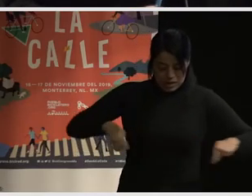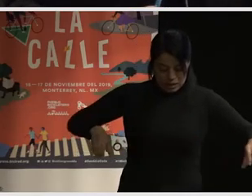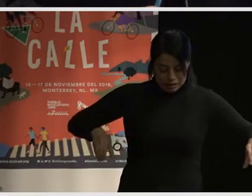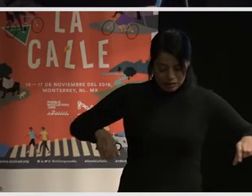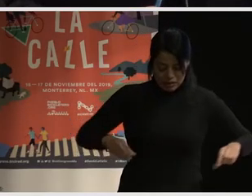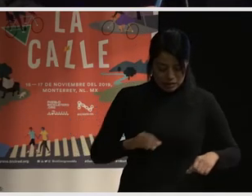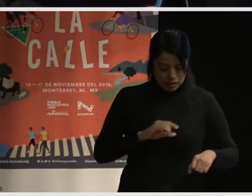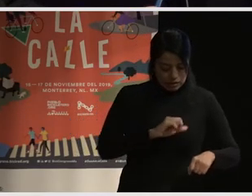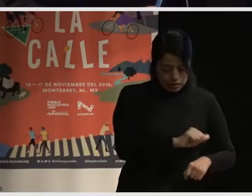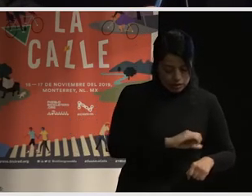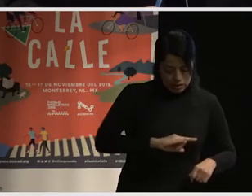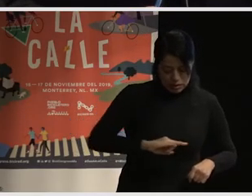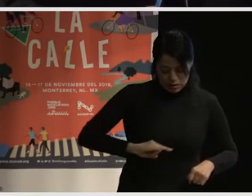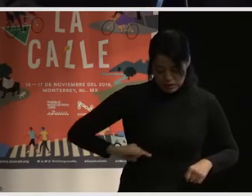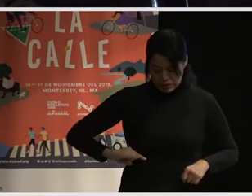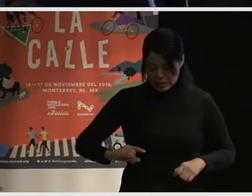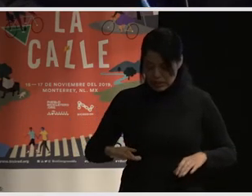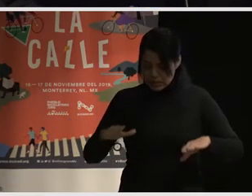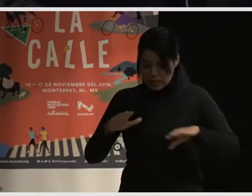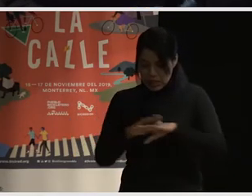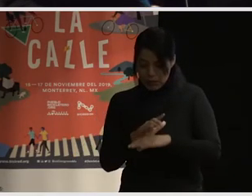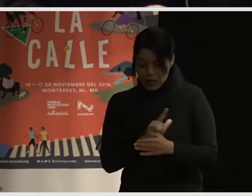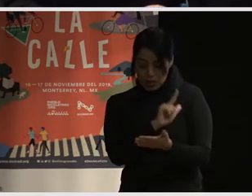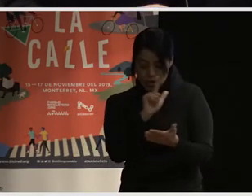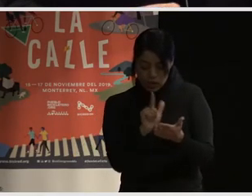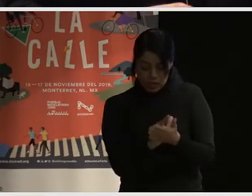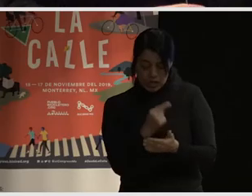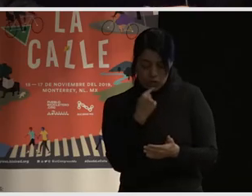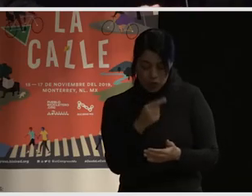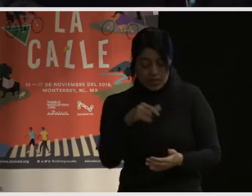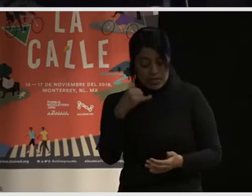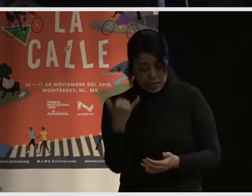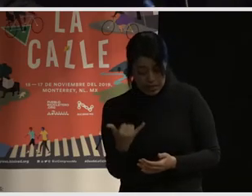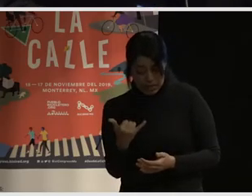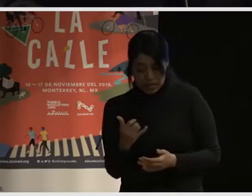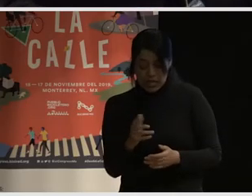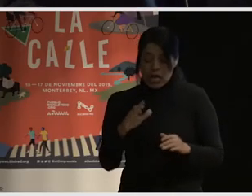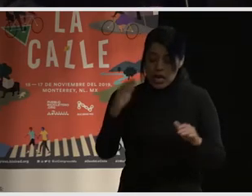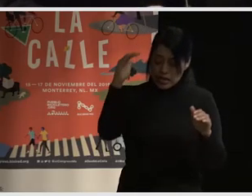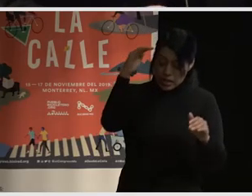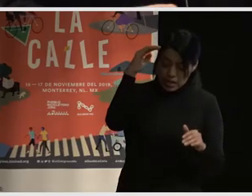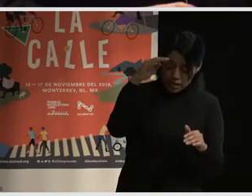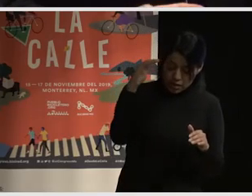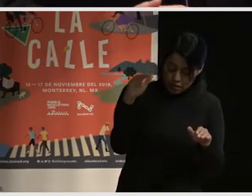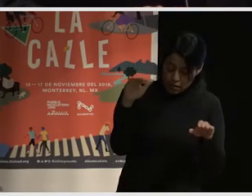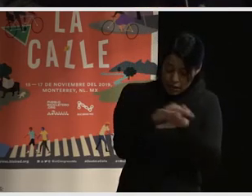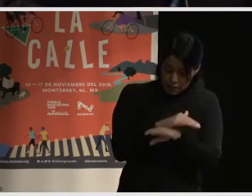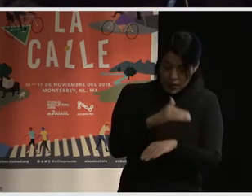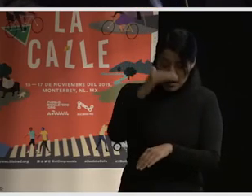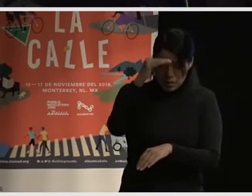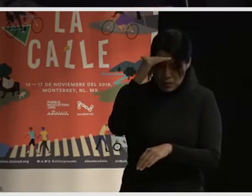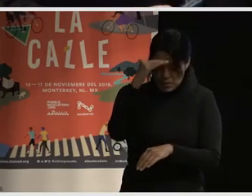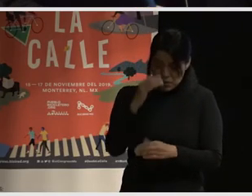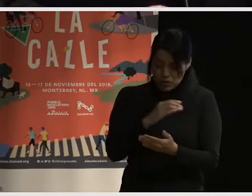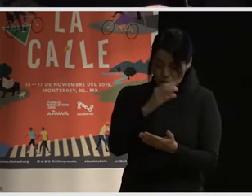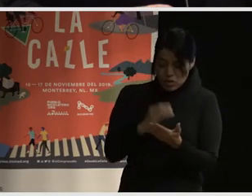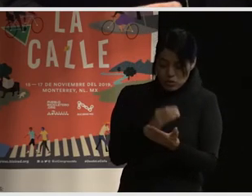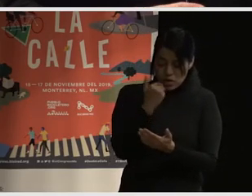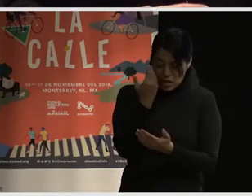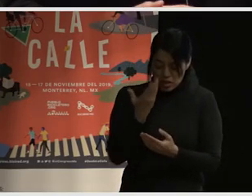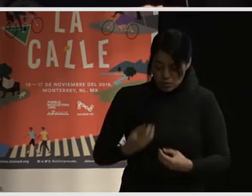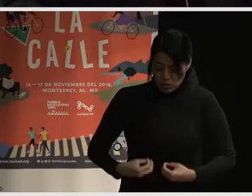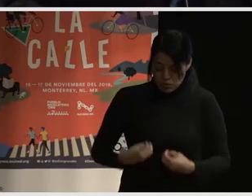ya no solo es porque lo dice la ley sino porque hay un planteamiento de cambiar y de hacer una nueva visión de la ciudad que queremos vivir